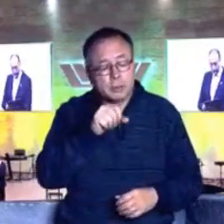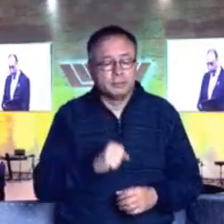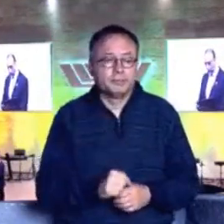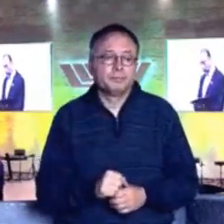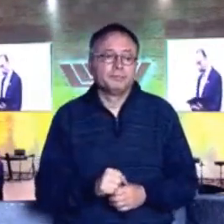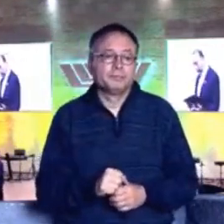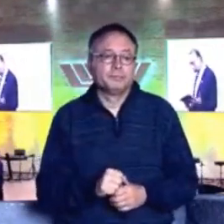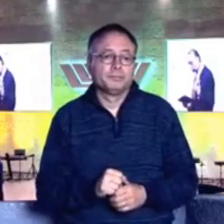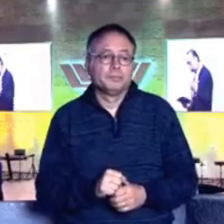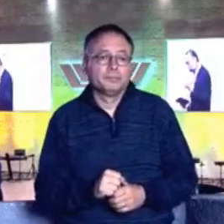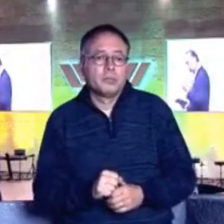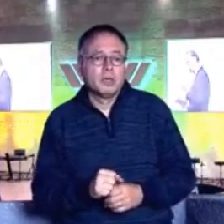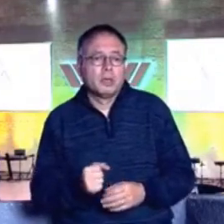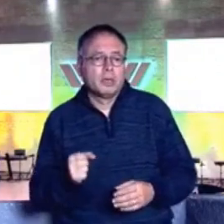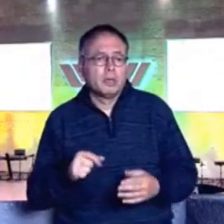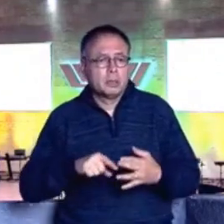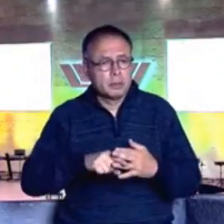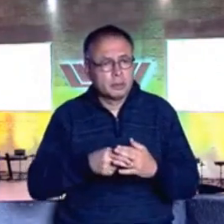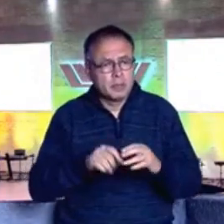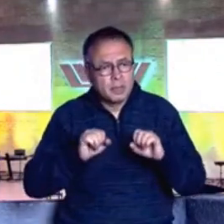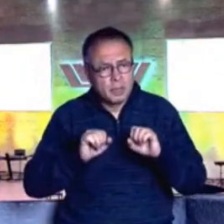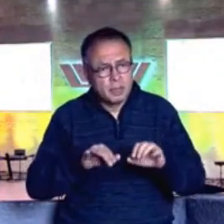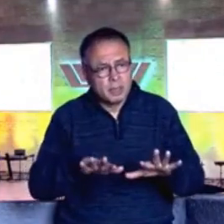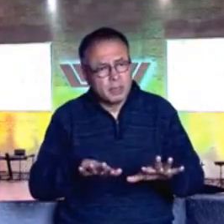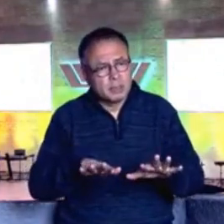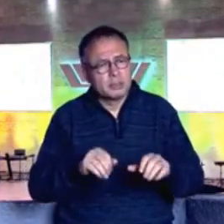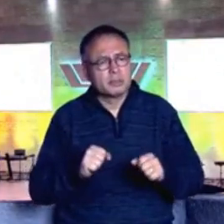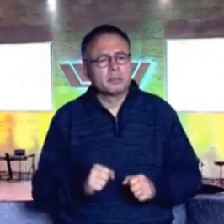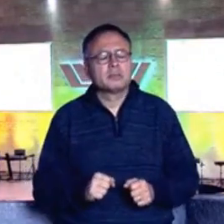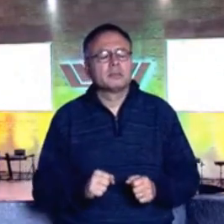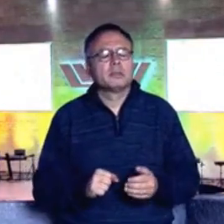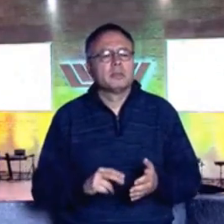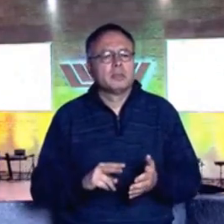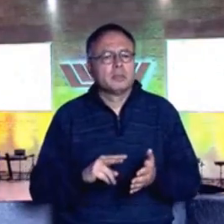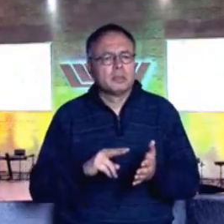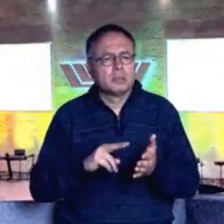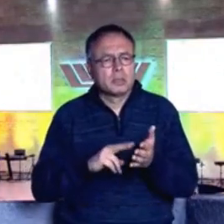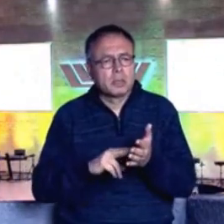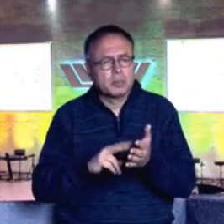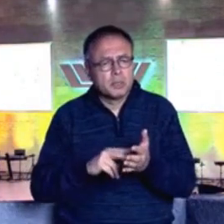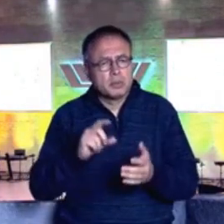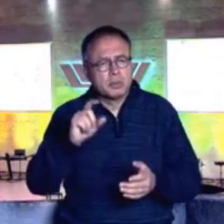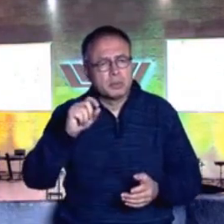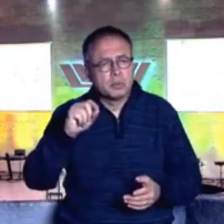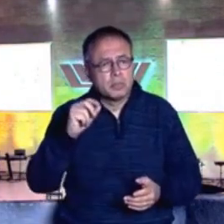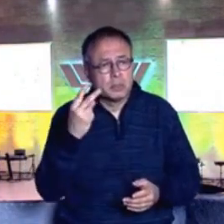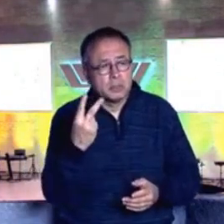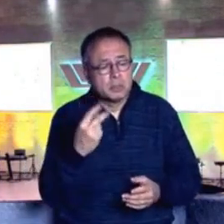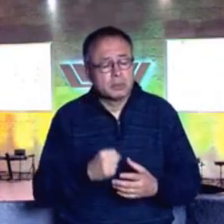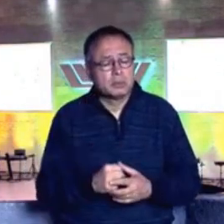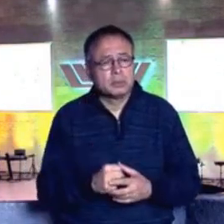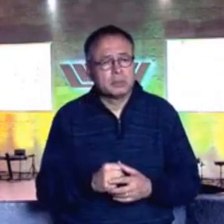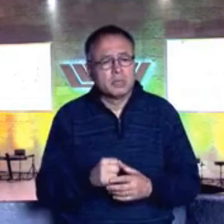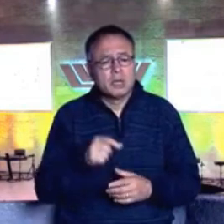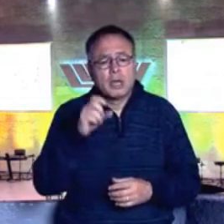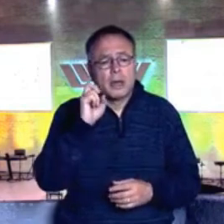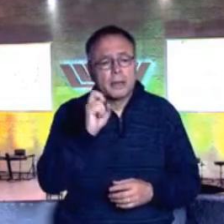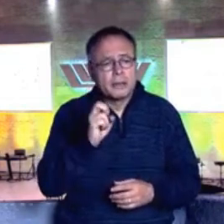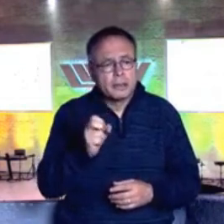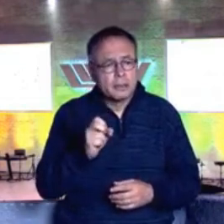versículo 14 dice y lo leímos hace un momento a ese lugar Abraham le puso por nombre el